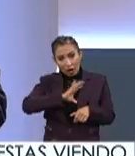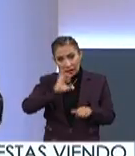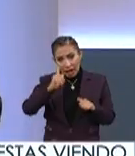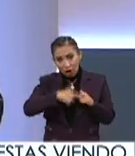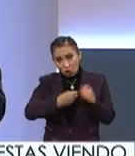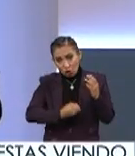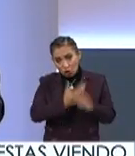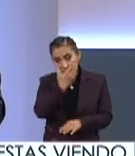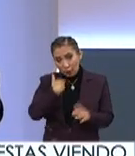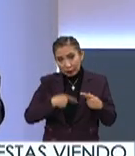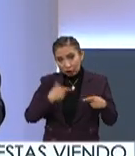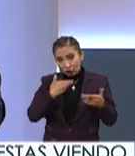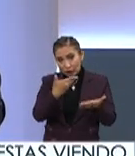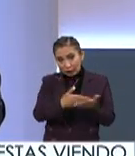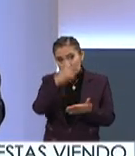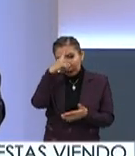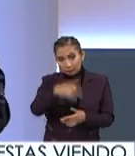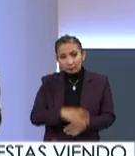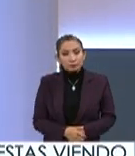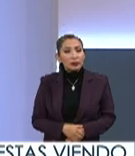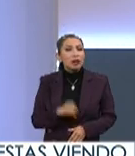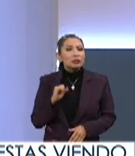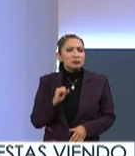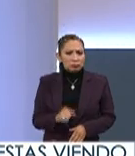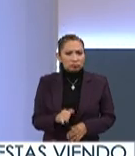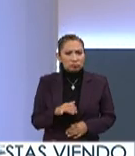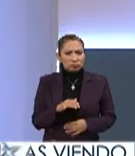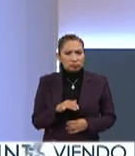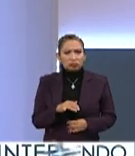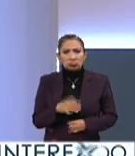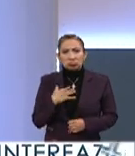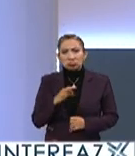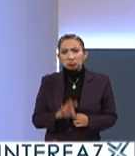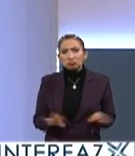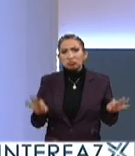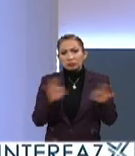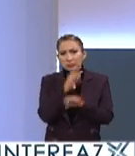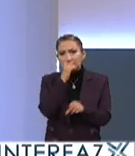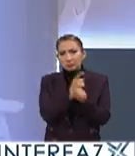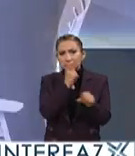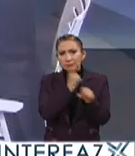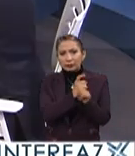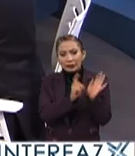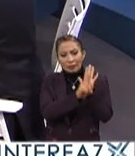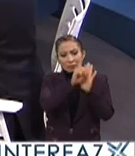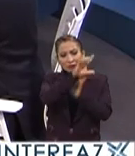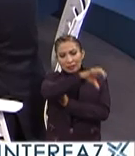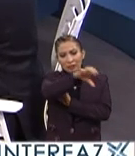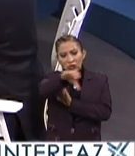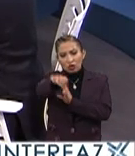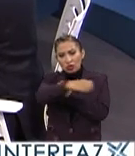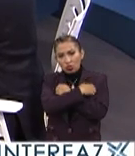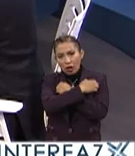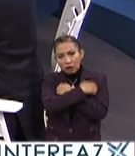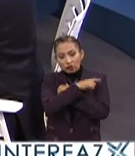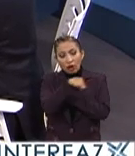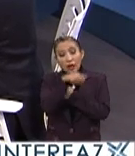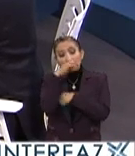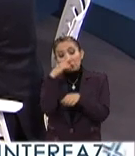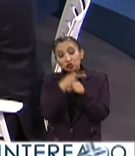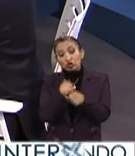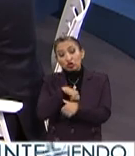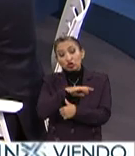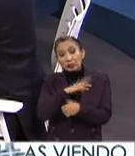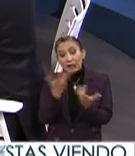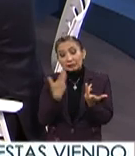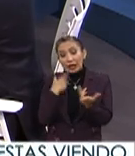que ofrecer a la gente mexicana. Claro, pues la importancia primordial de los departamentos de educación es que tenemos la responsabilidad